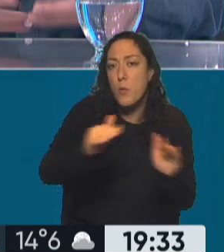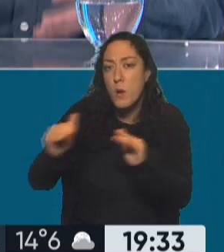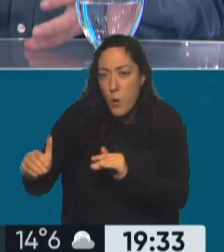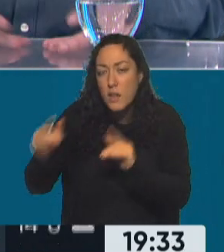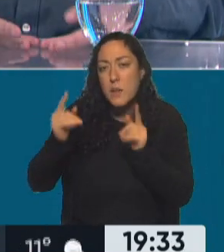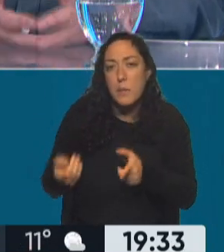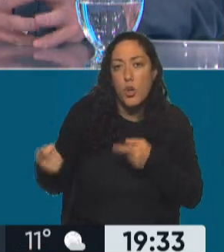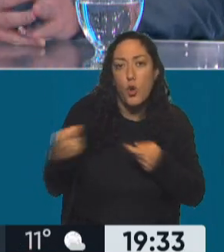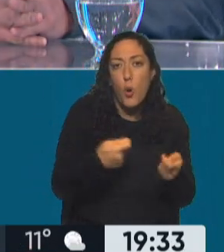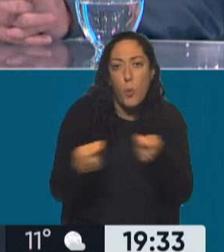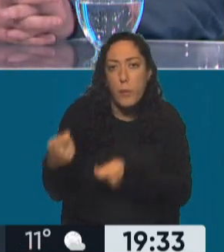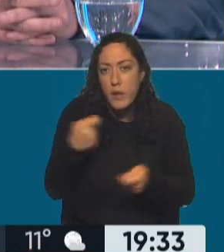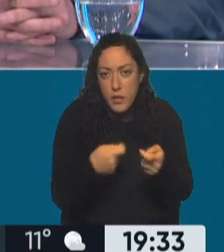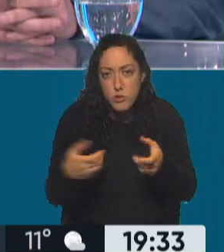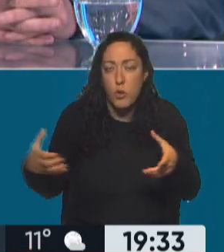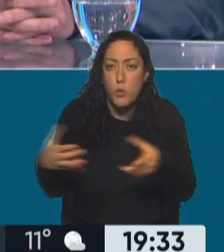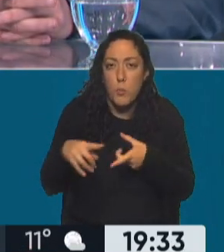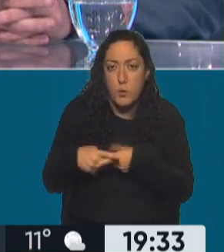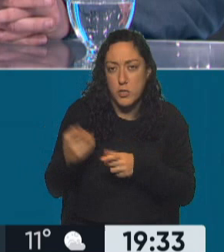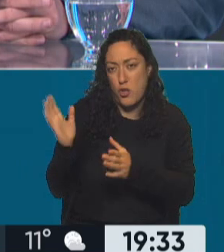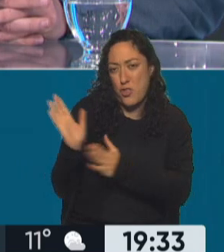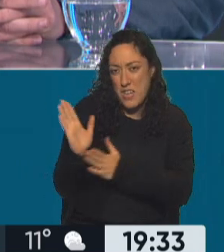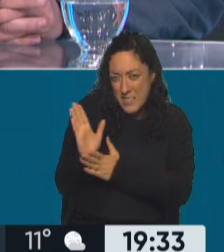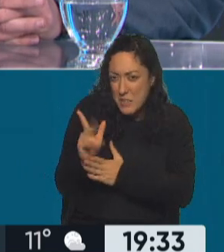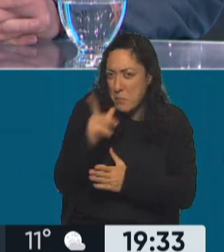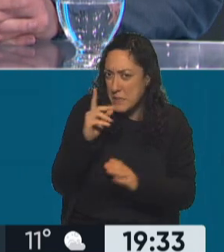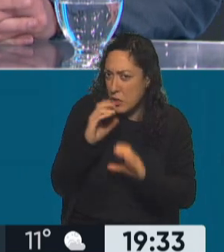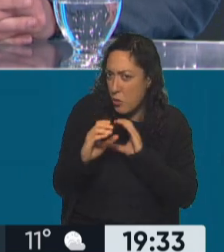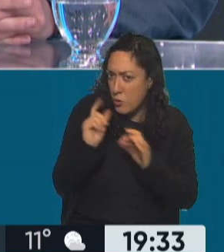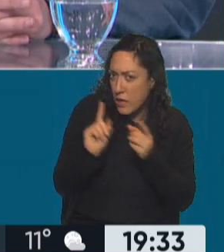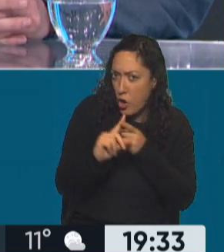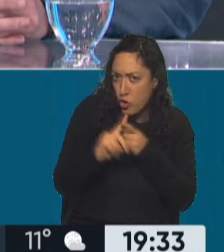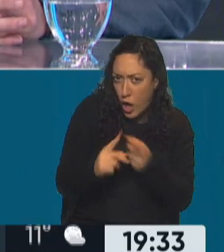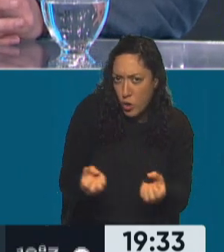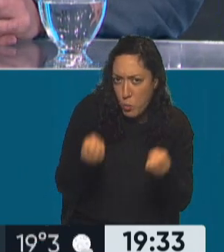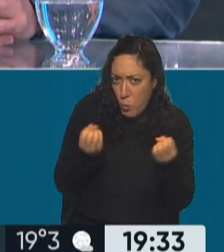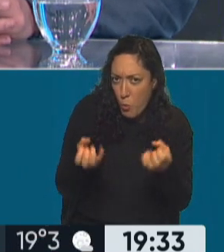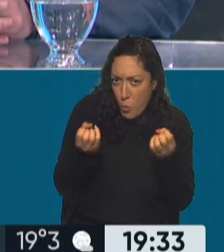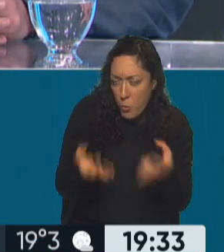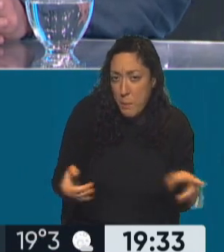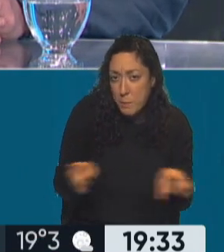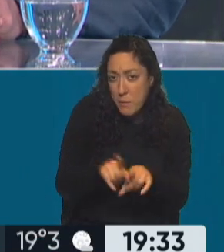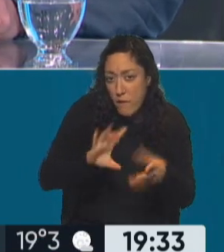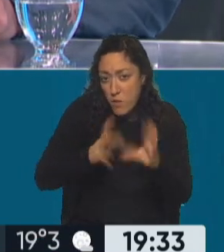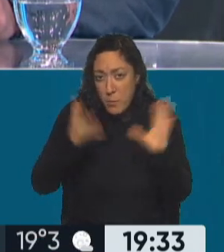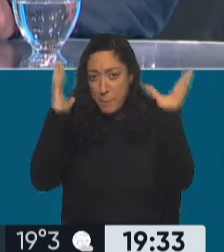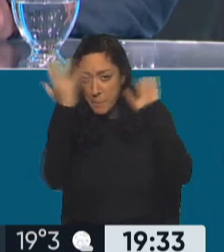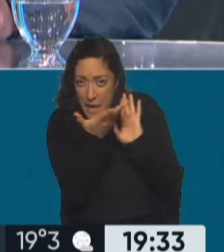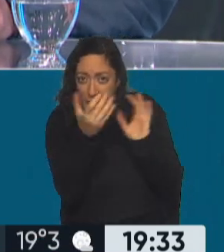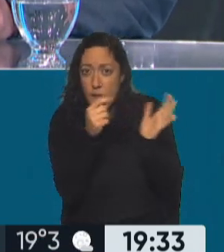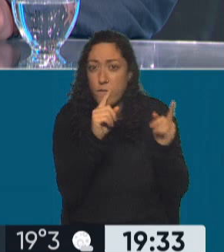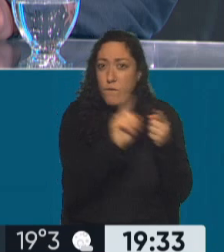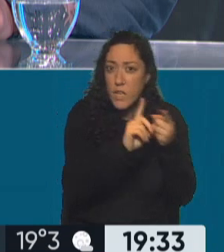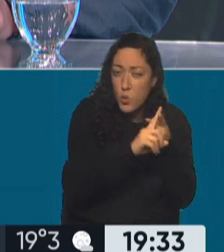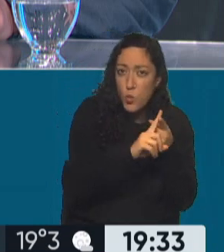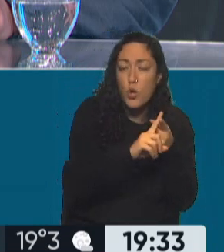O sea, uno ve a estas derechas muy bien comunicadas. Digo, es el caso inclusive de Milei con vínculos con José